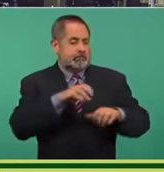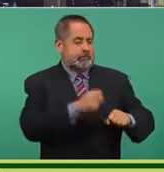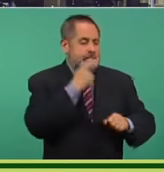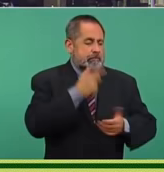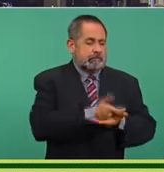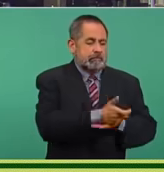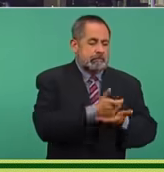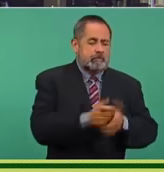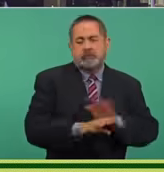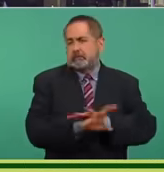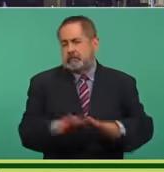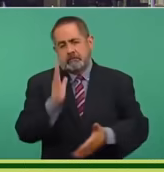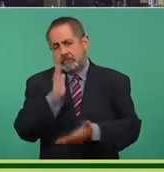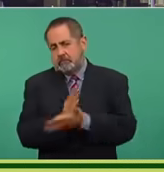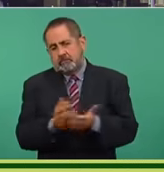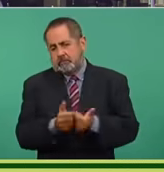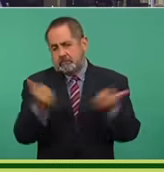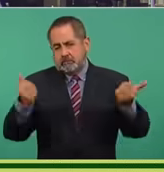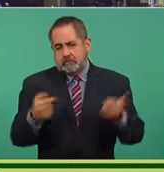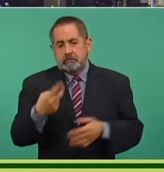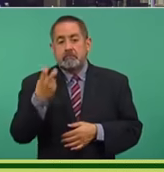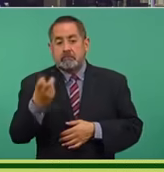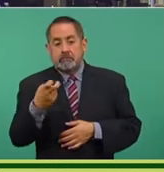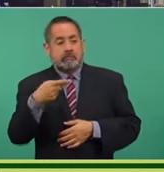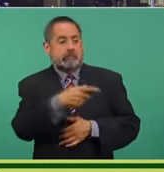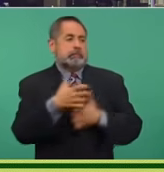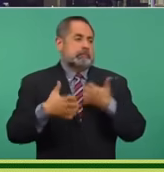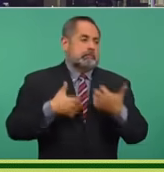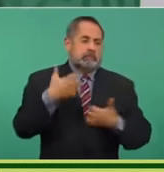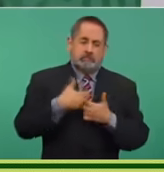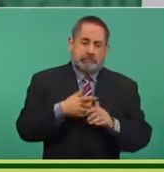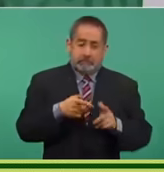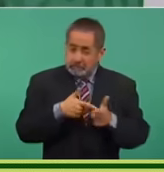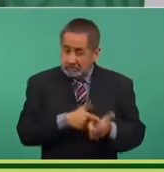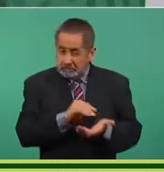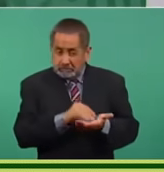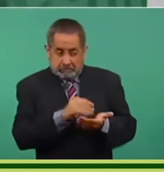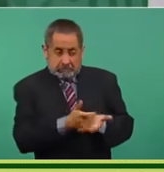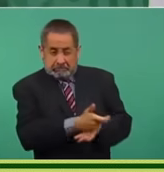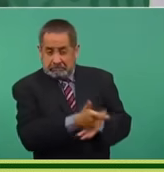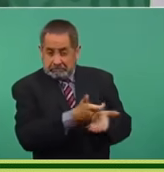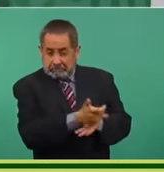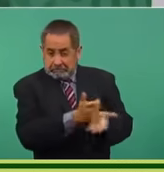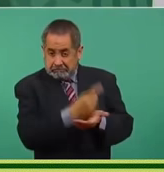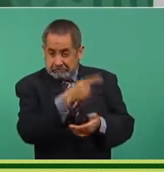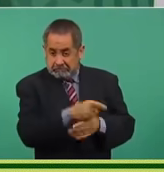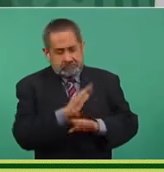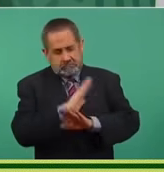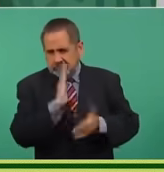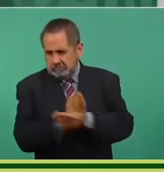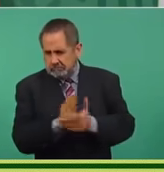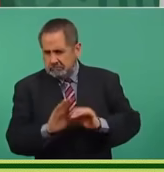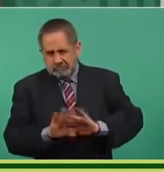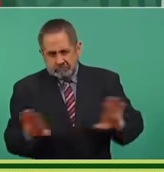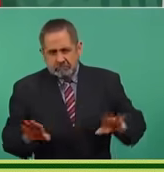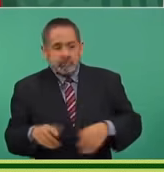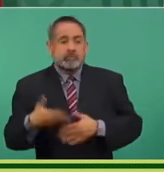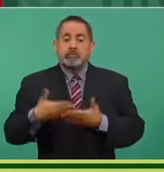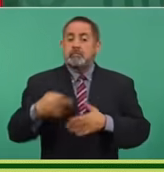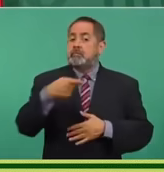y esto es como ya no se puede mantener estos privilegios pues ahora